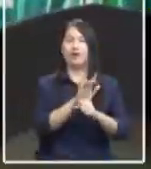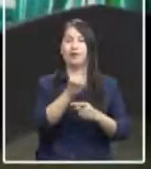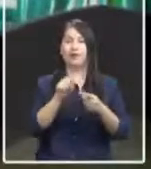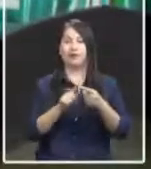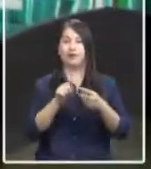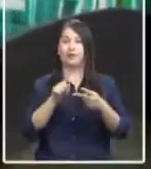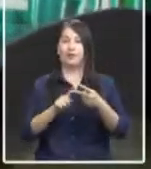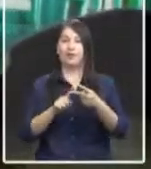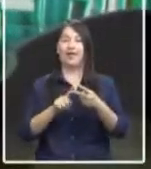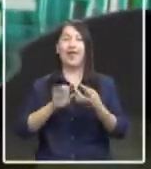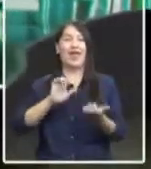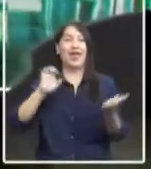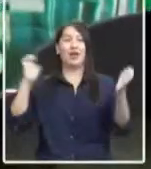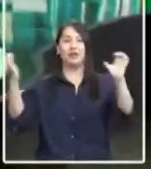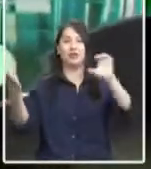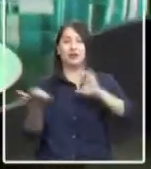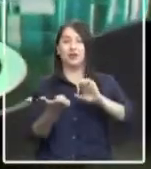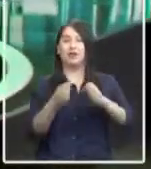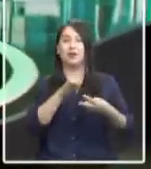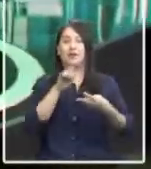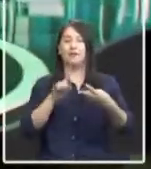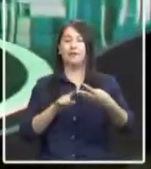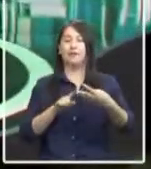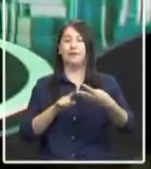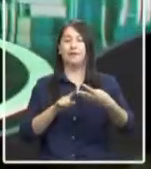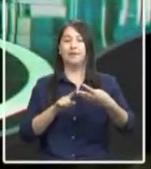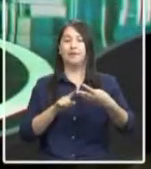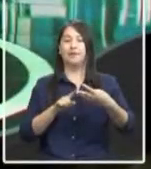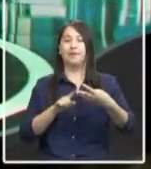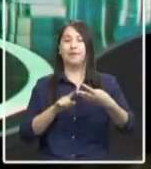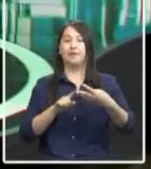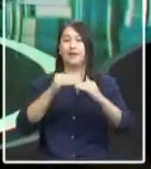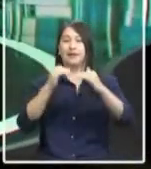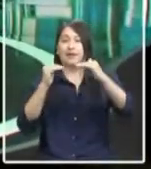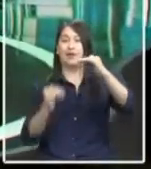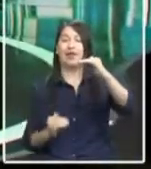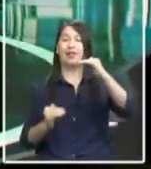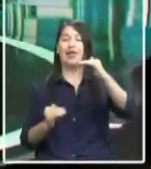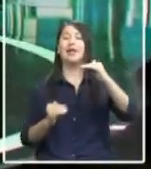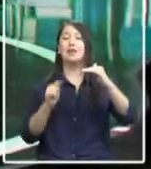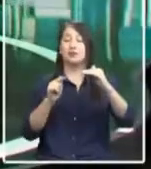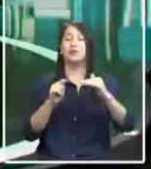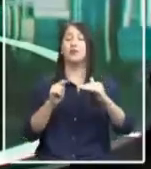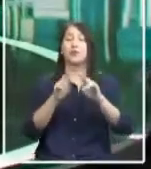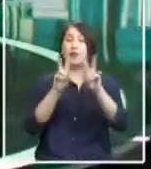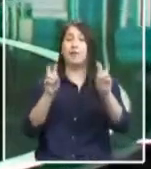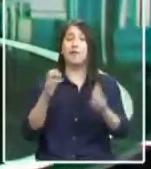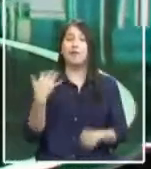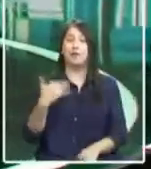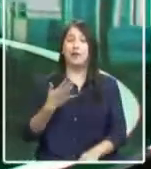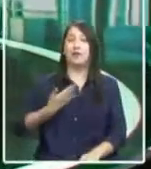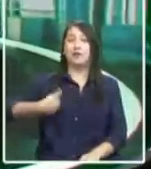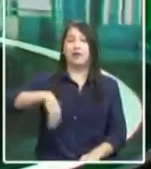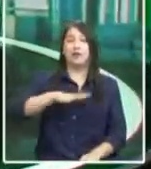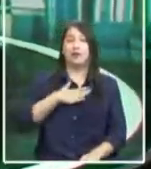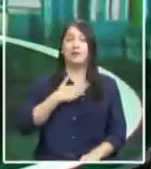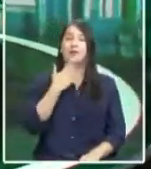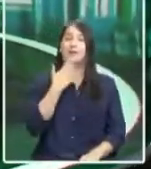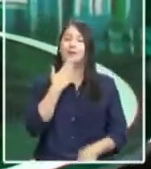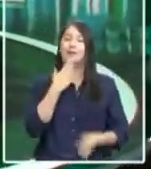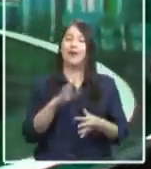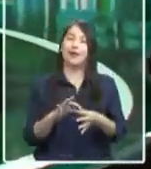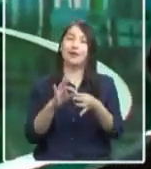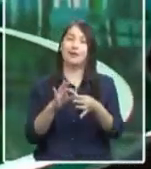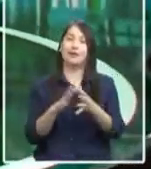de los ecosistemas, también de la desigualdad, un tema muy, muy importante para nosotros, y también agradecerles por